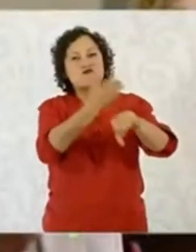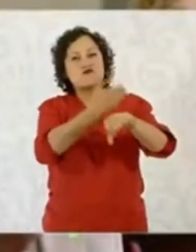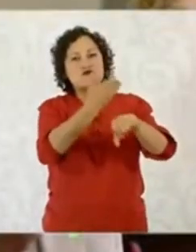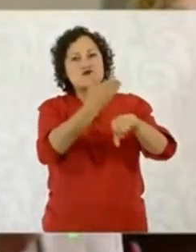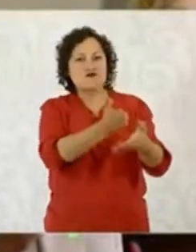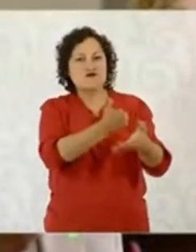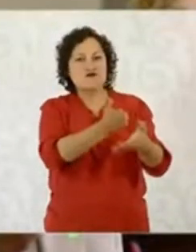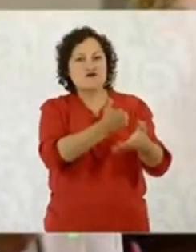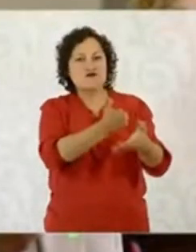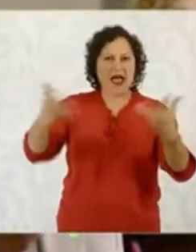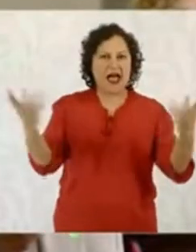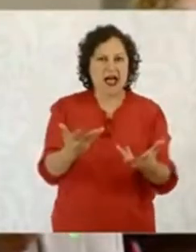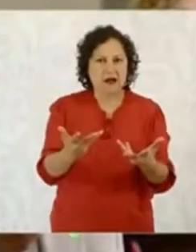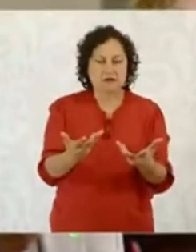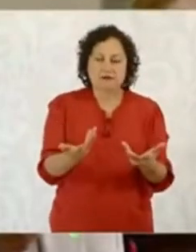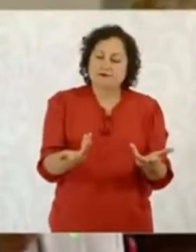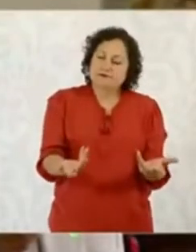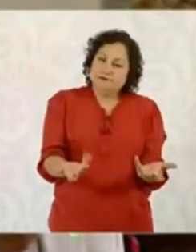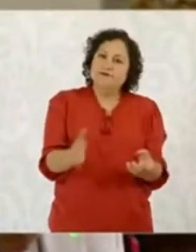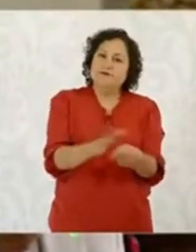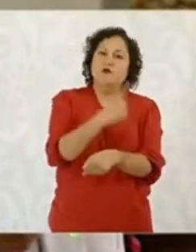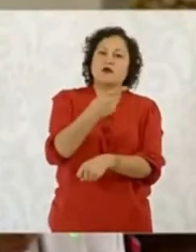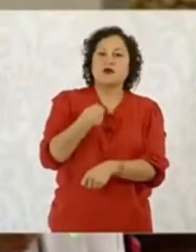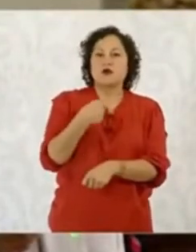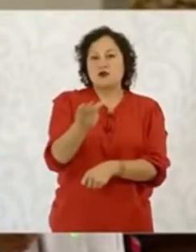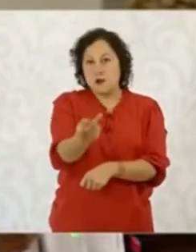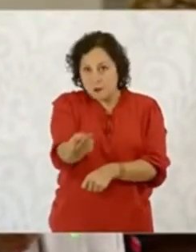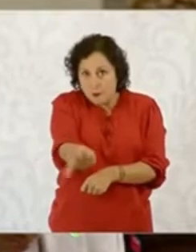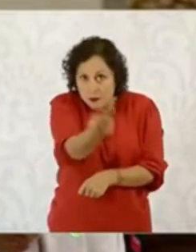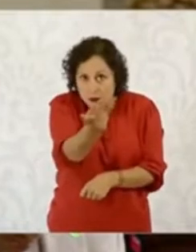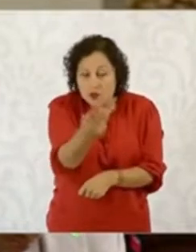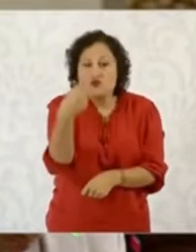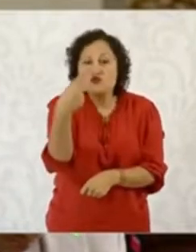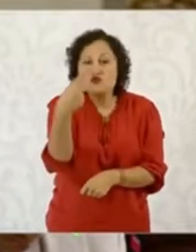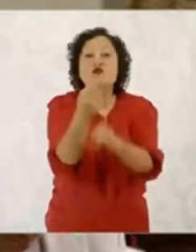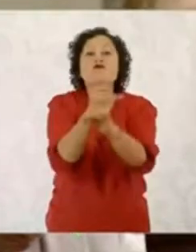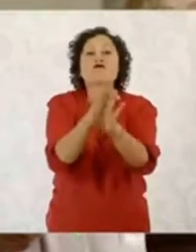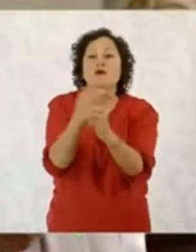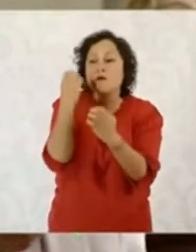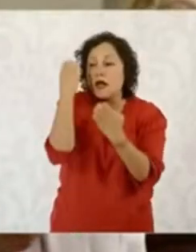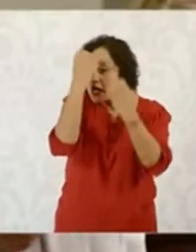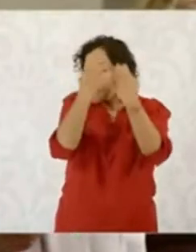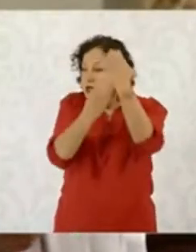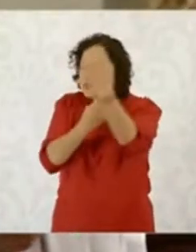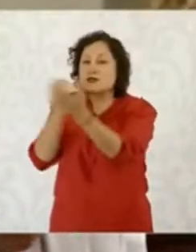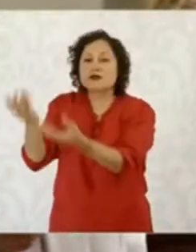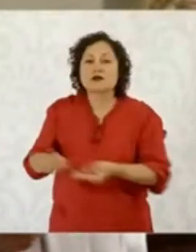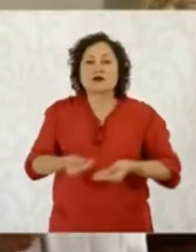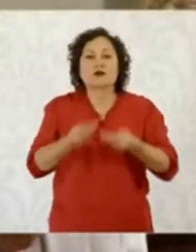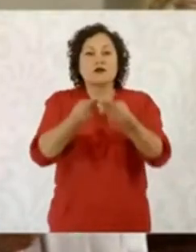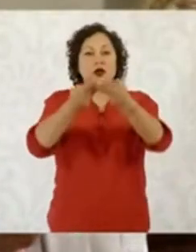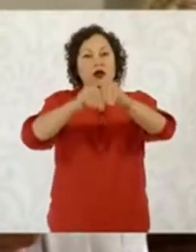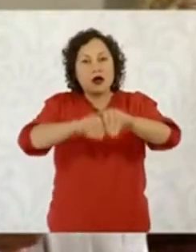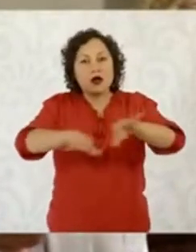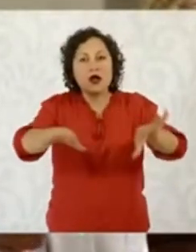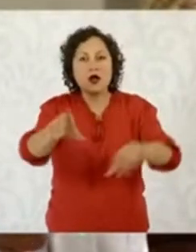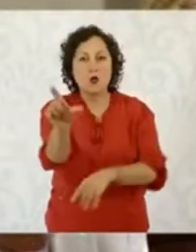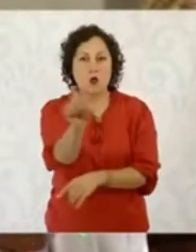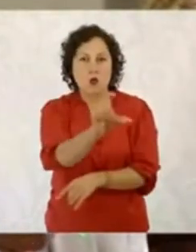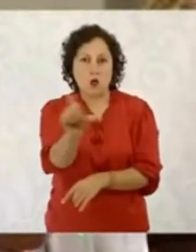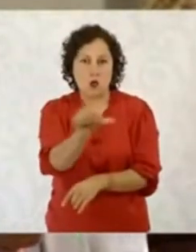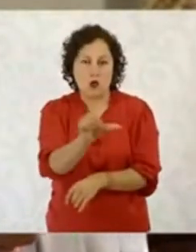presentar este análisis que está haciendo su administración de estas corporaciones mediáticas y también de